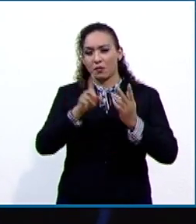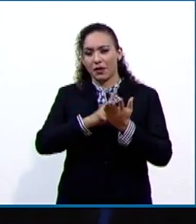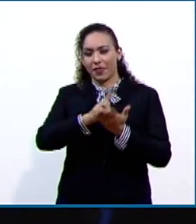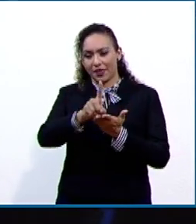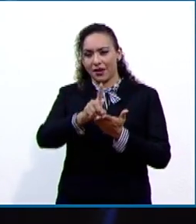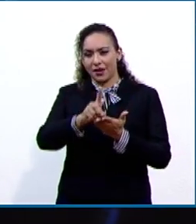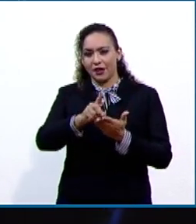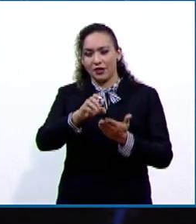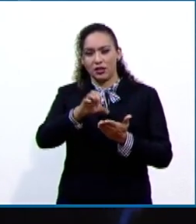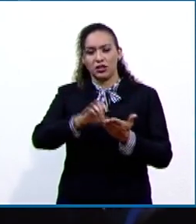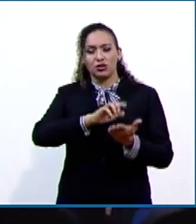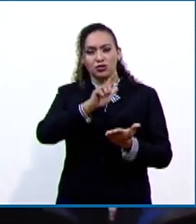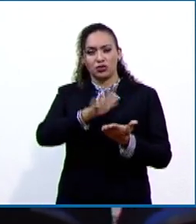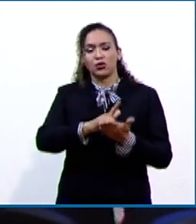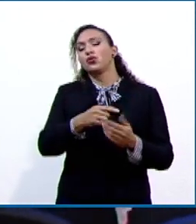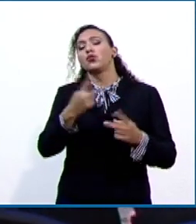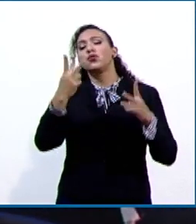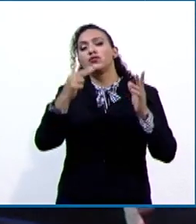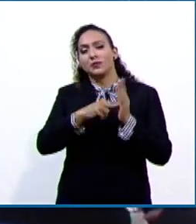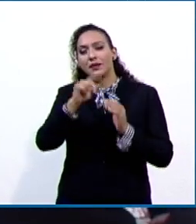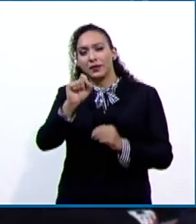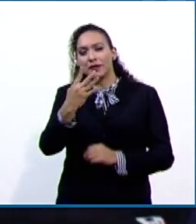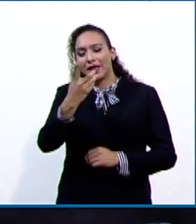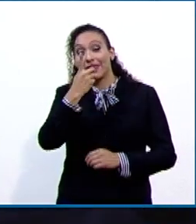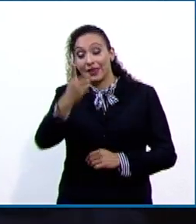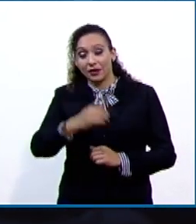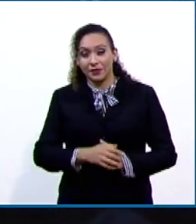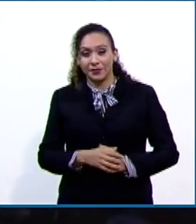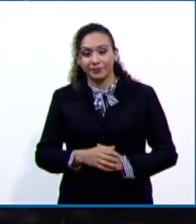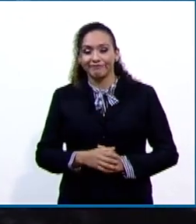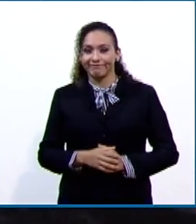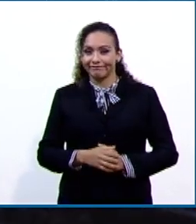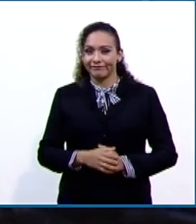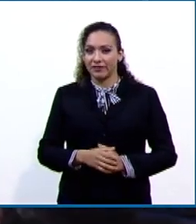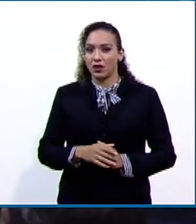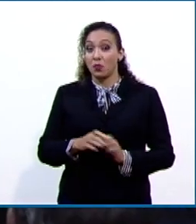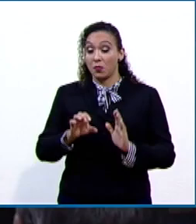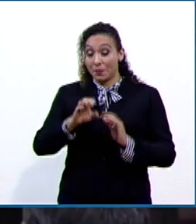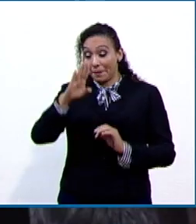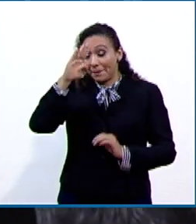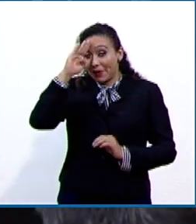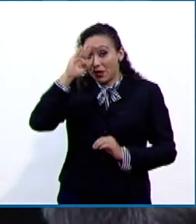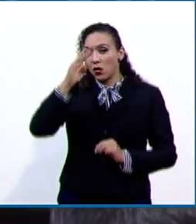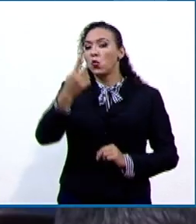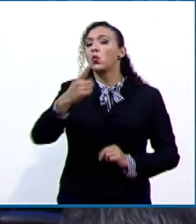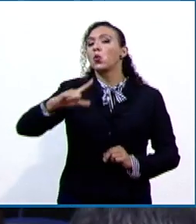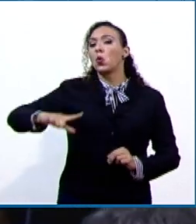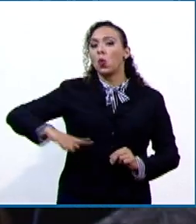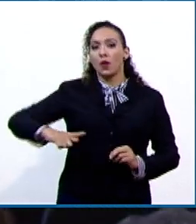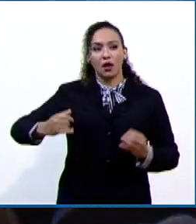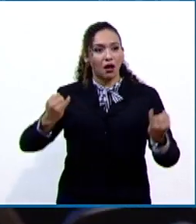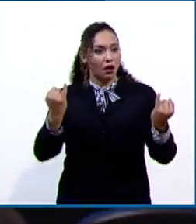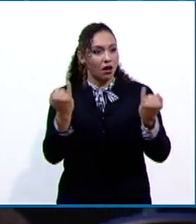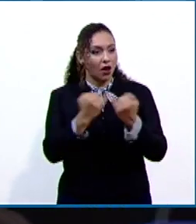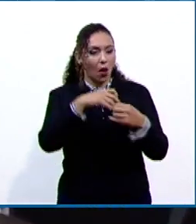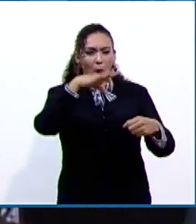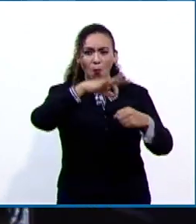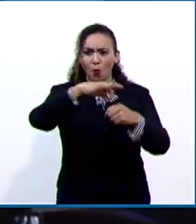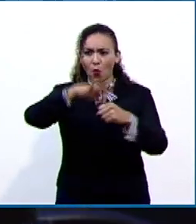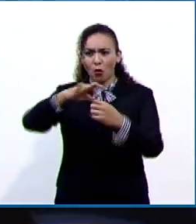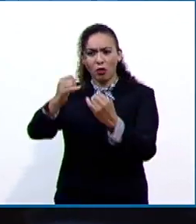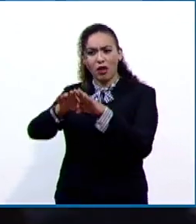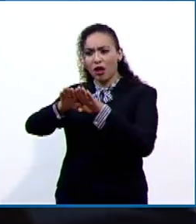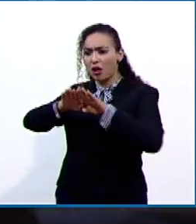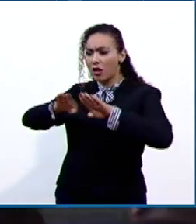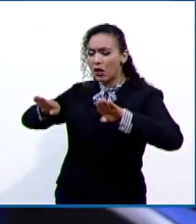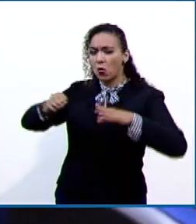Constitucional 2024, el ministro resaltó que pensar que un gobierno electo democráticamente es incapaz de traspasar los límites y